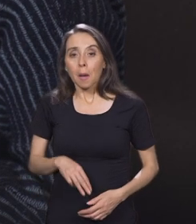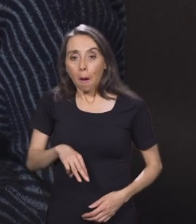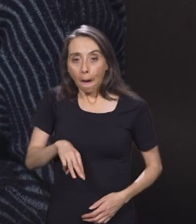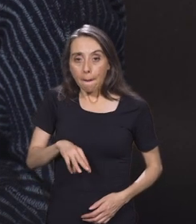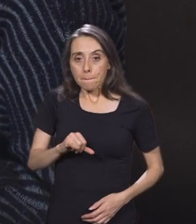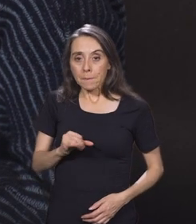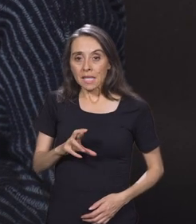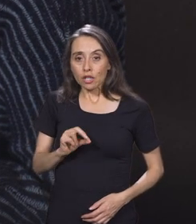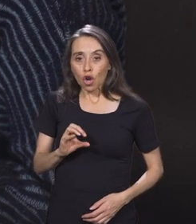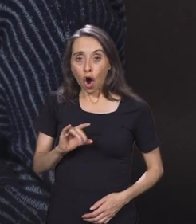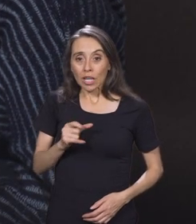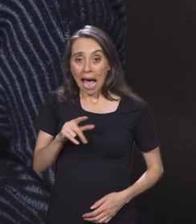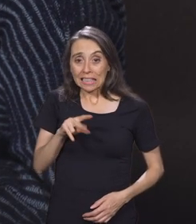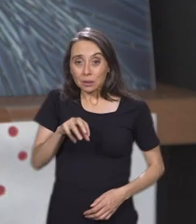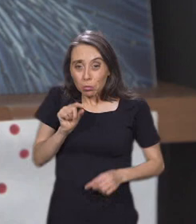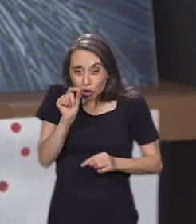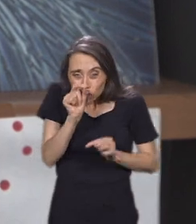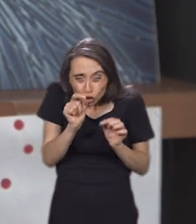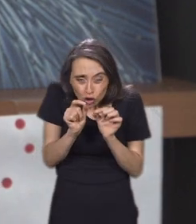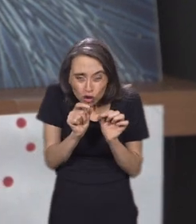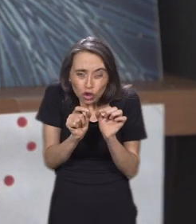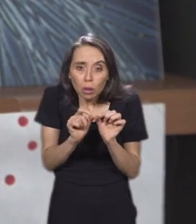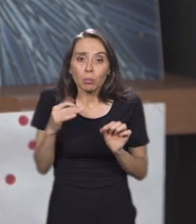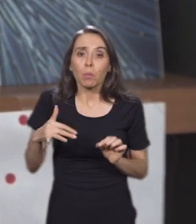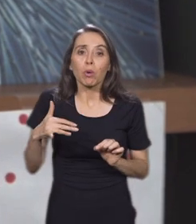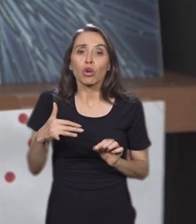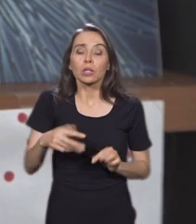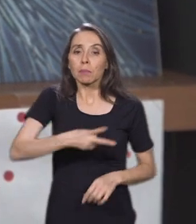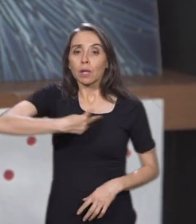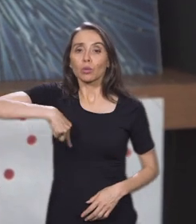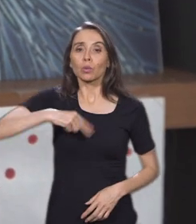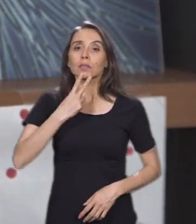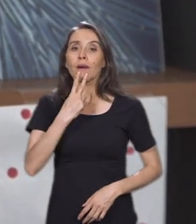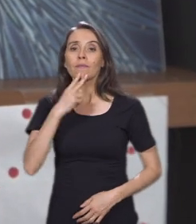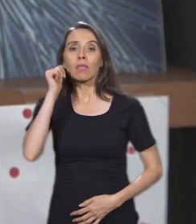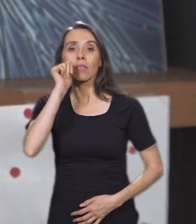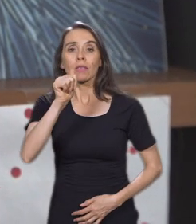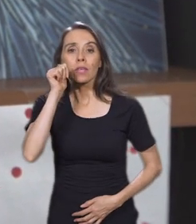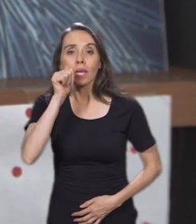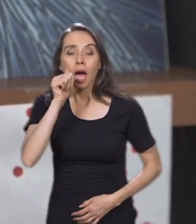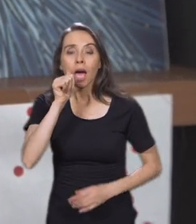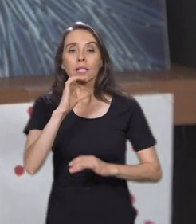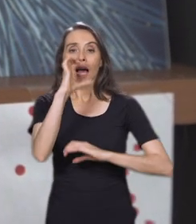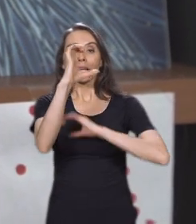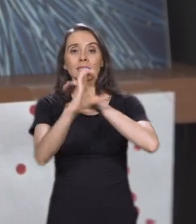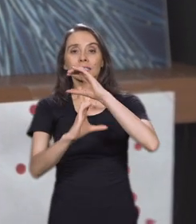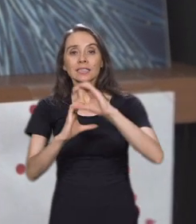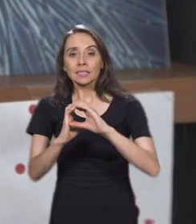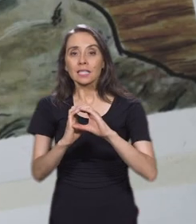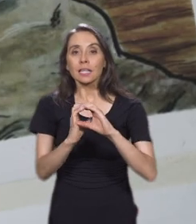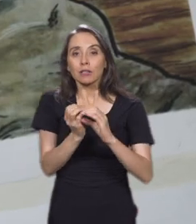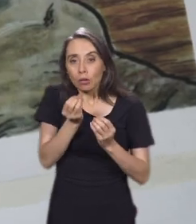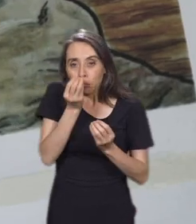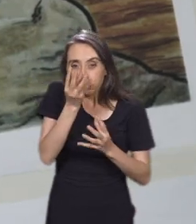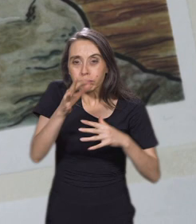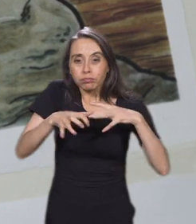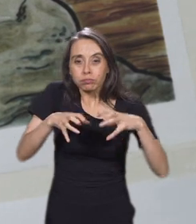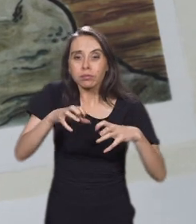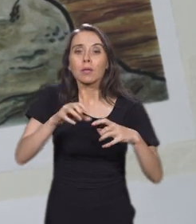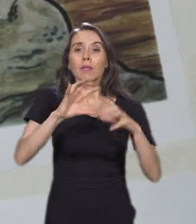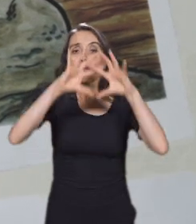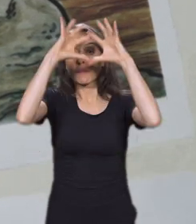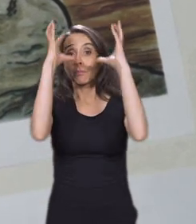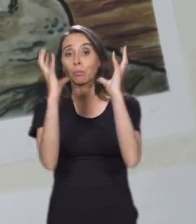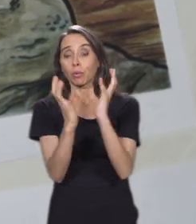Bueno, los microorganismos tienen una importancia enorme en nuestra vida diaria, en los ciclos biogeoquímicos